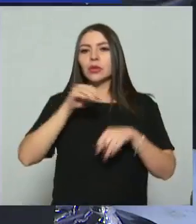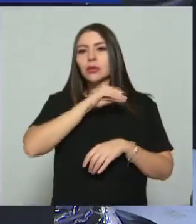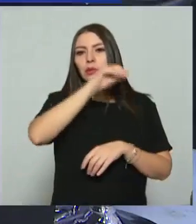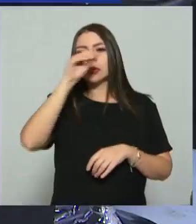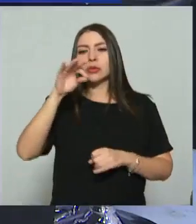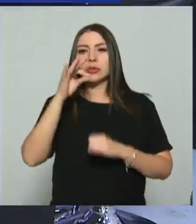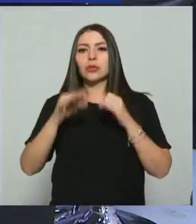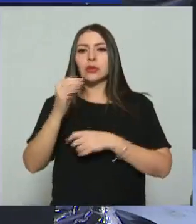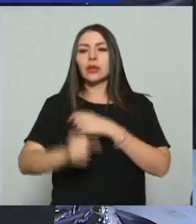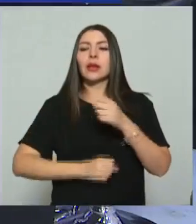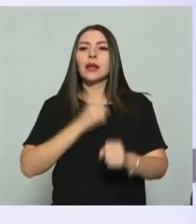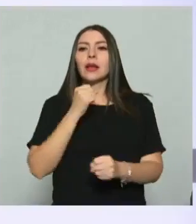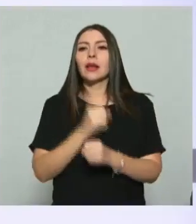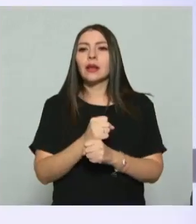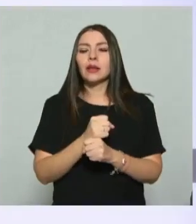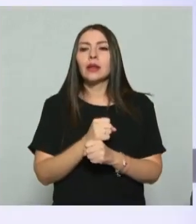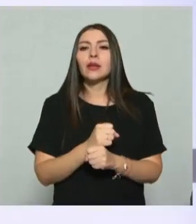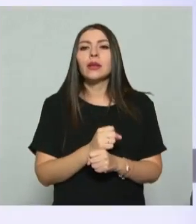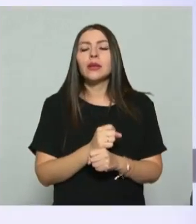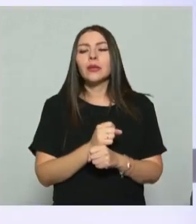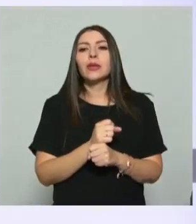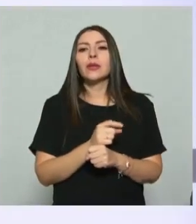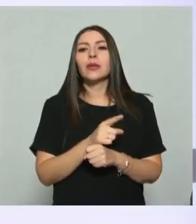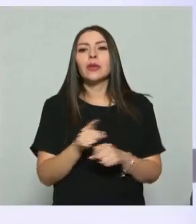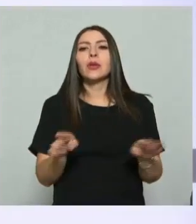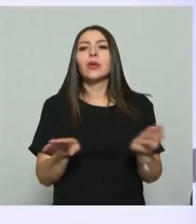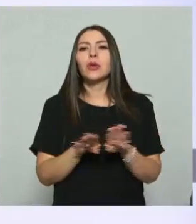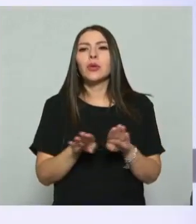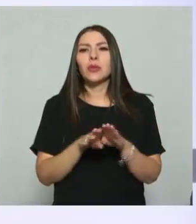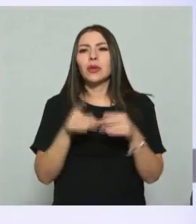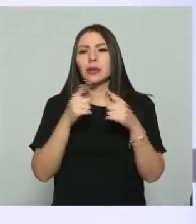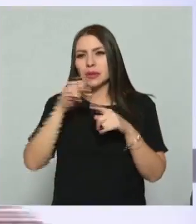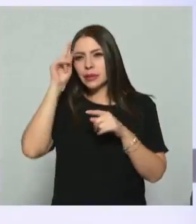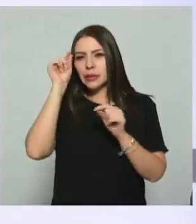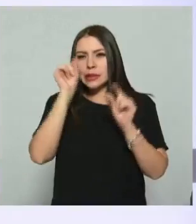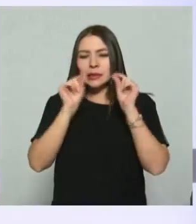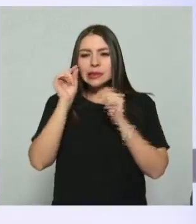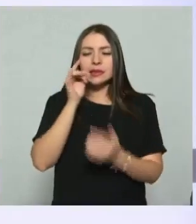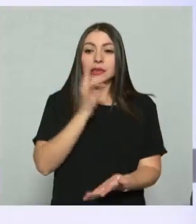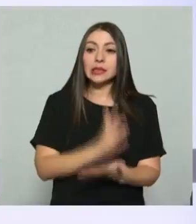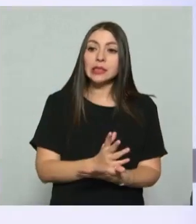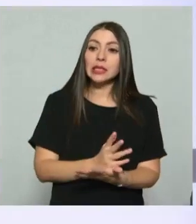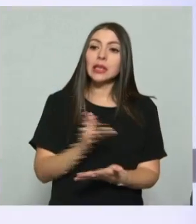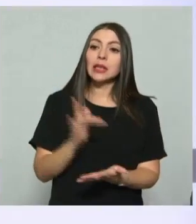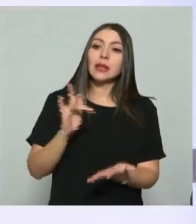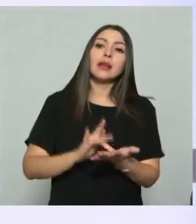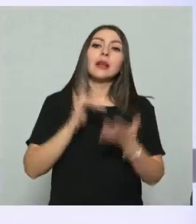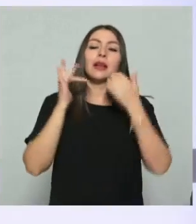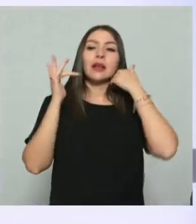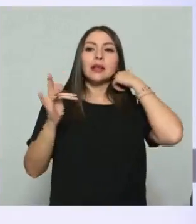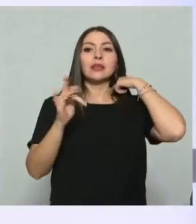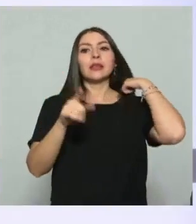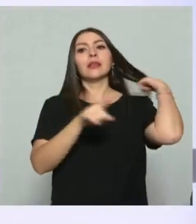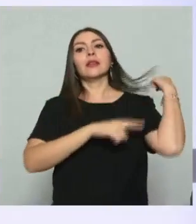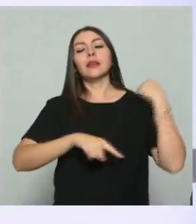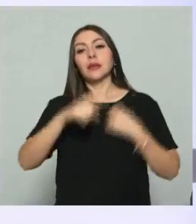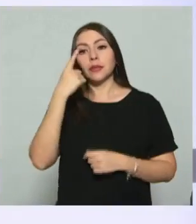últimos años, el cómo cepas específicas, gracias al el consumo